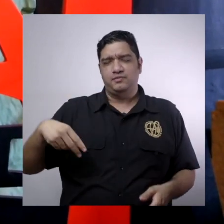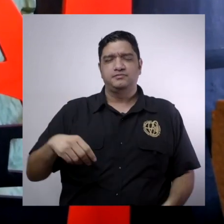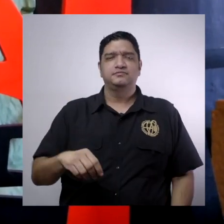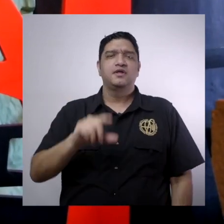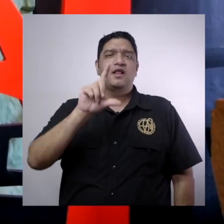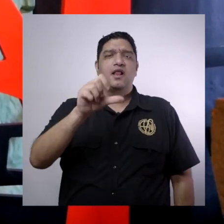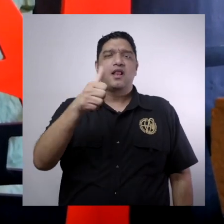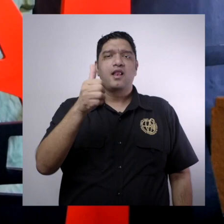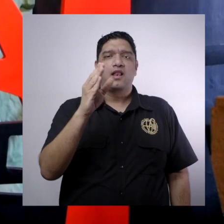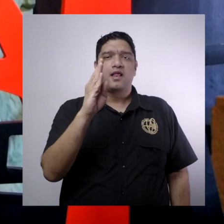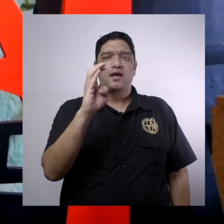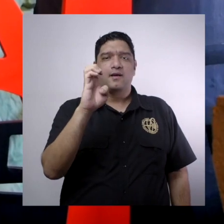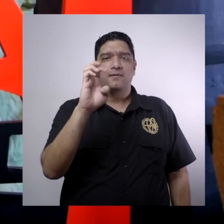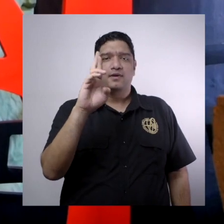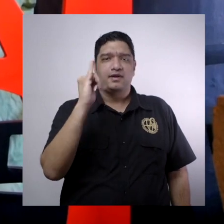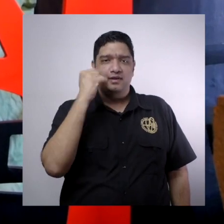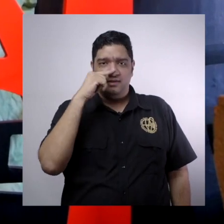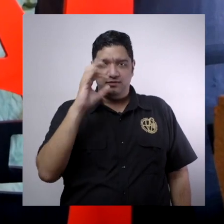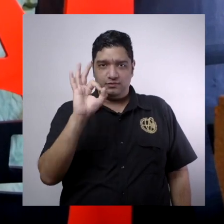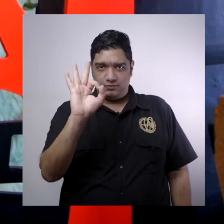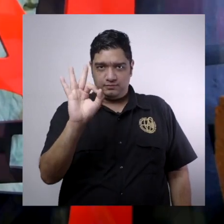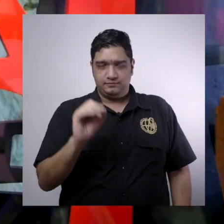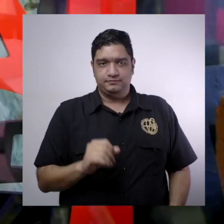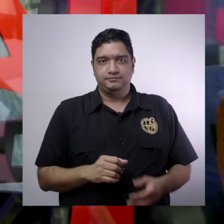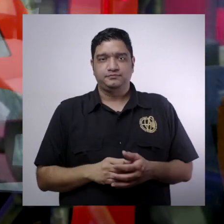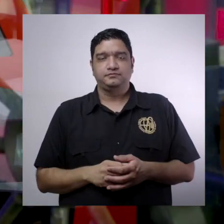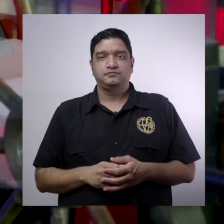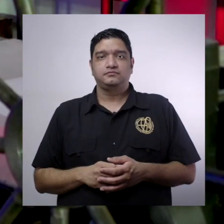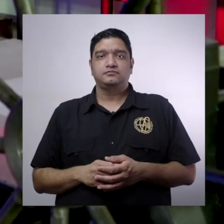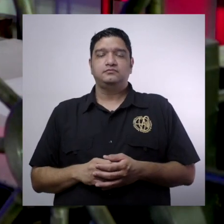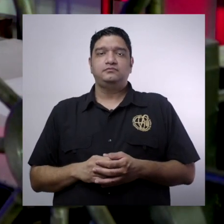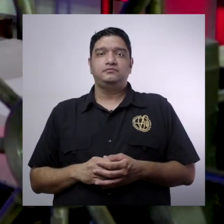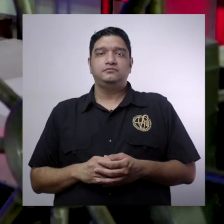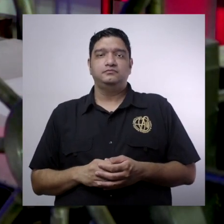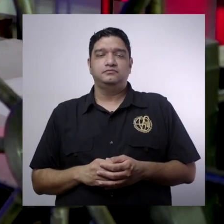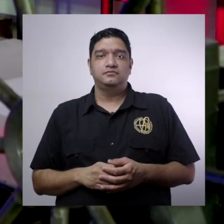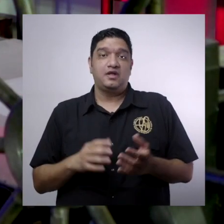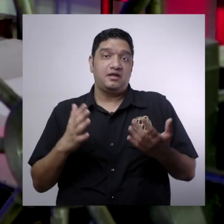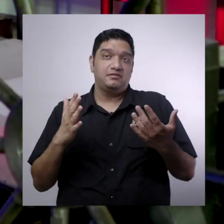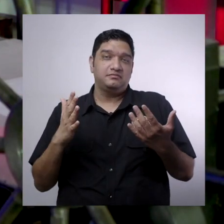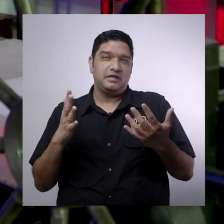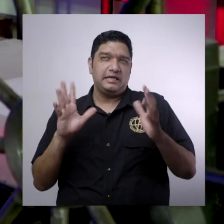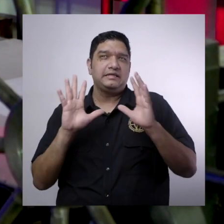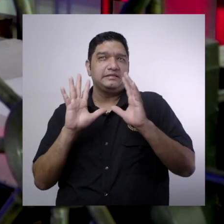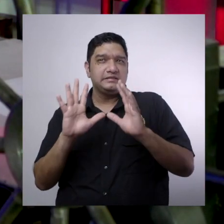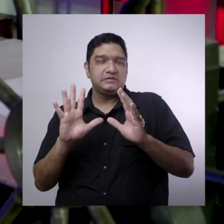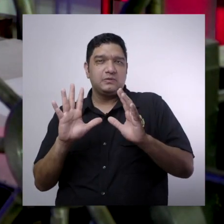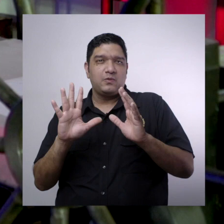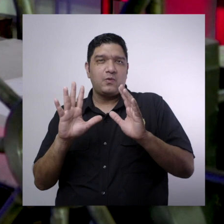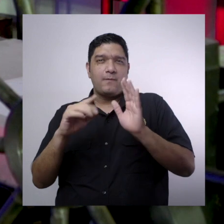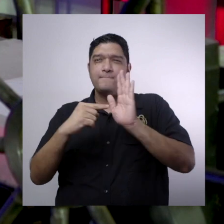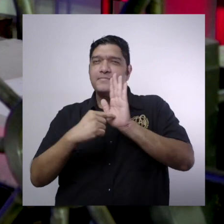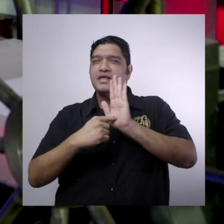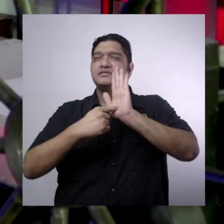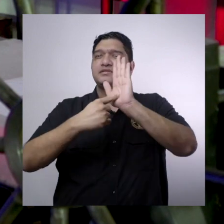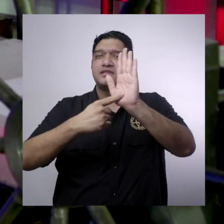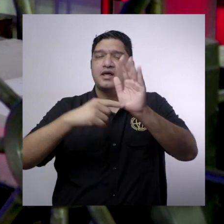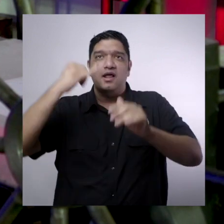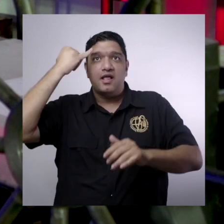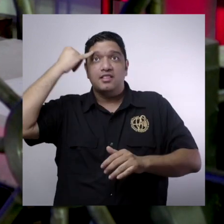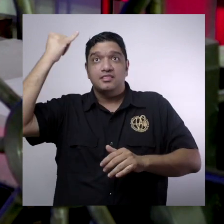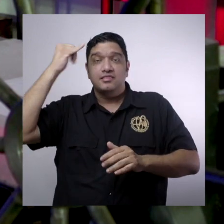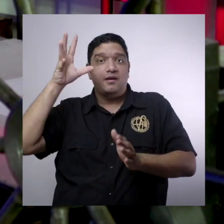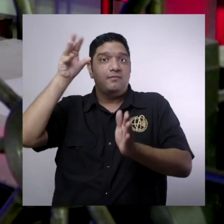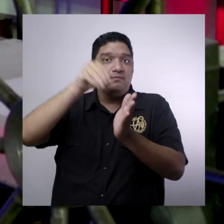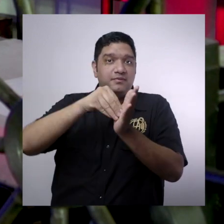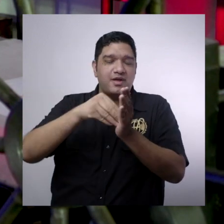Laberinto, habla un poco de lo que yo en algún momento sentí al quedarme